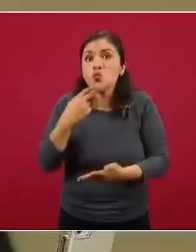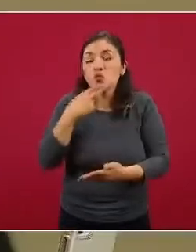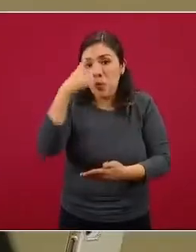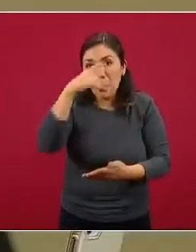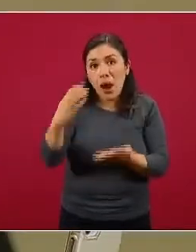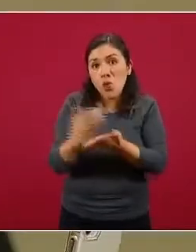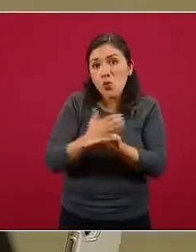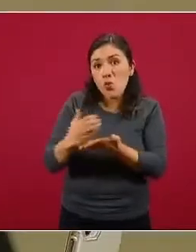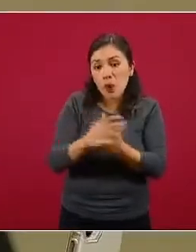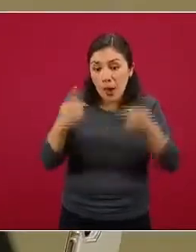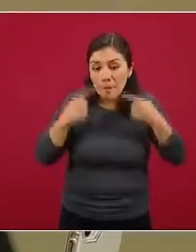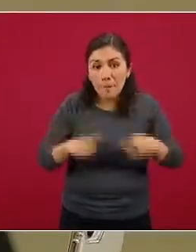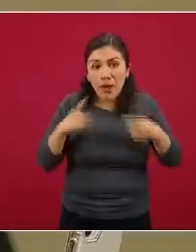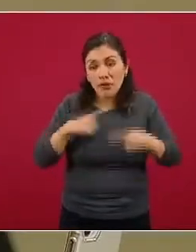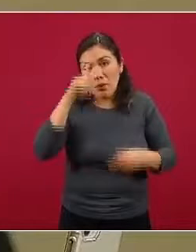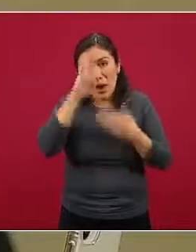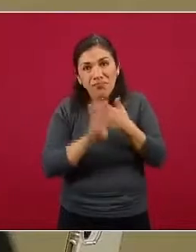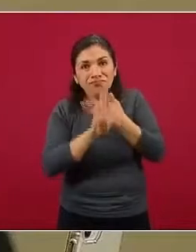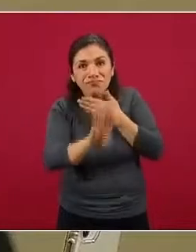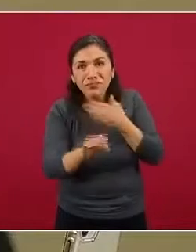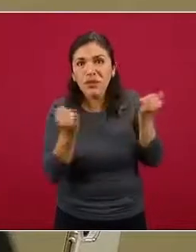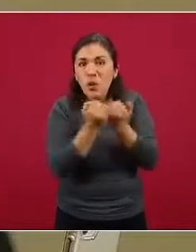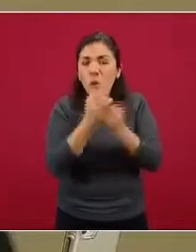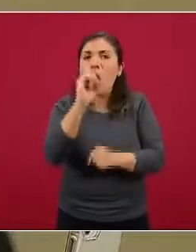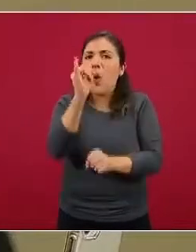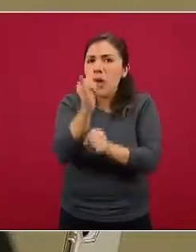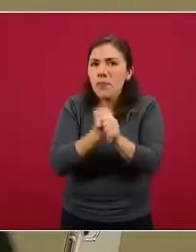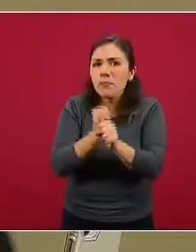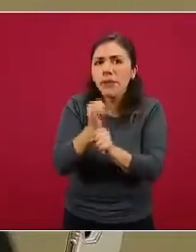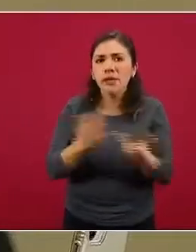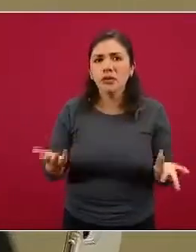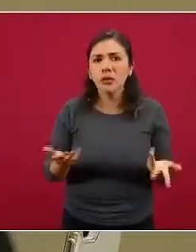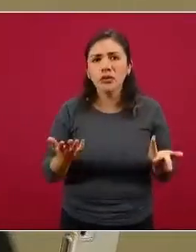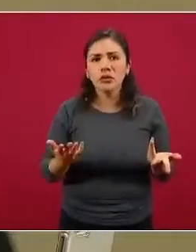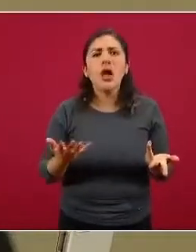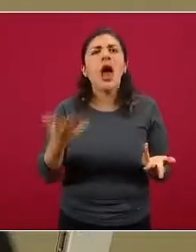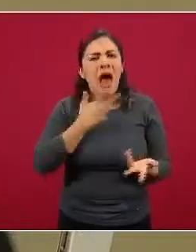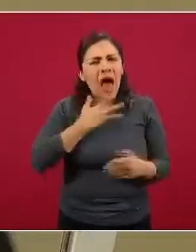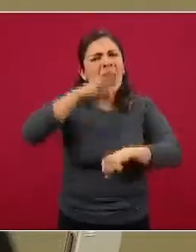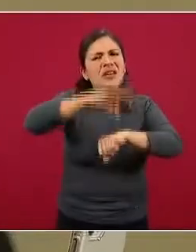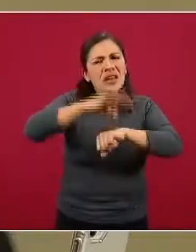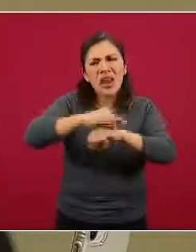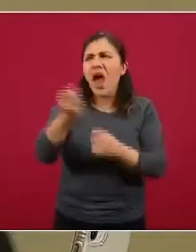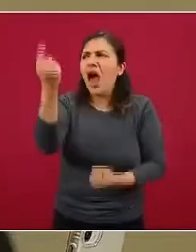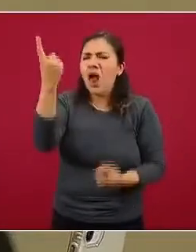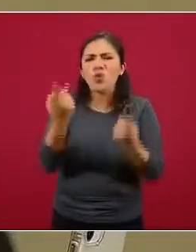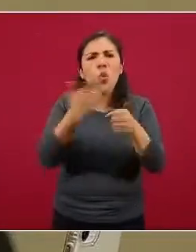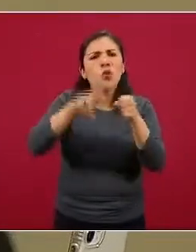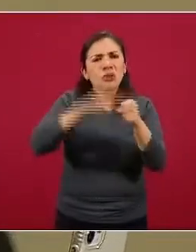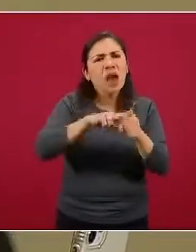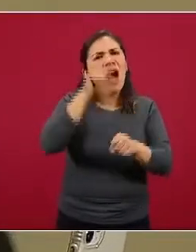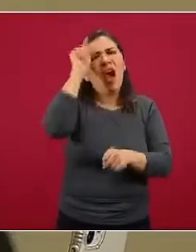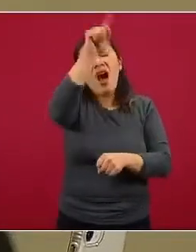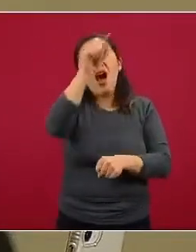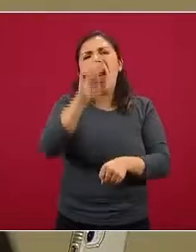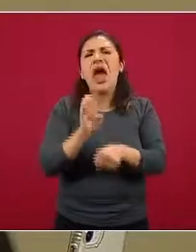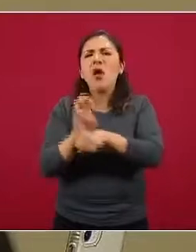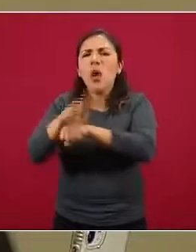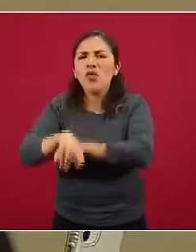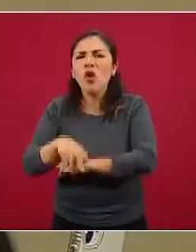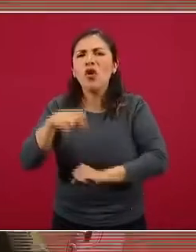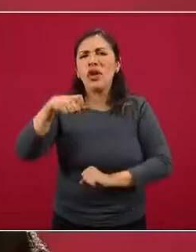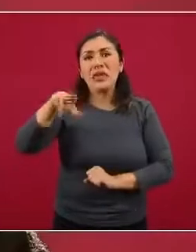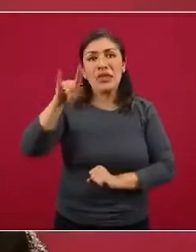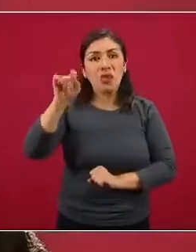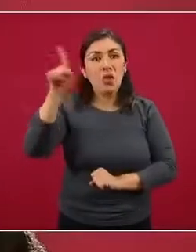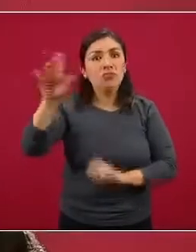fines terapéuticos, preventivos y hasta de investigación. Hay clínicas ya en el extranjero, en Ecuador, en Quito,